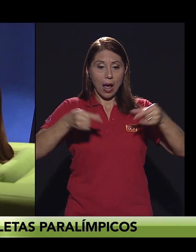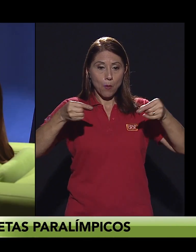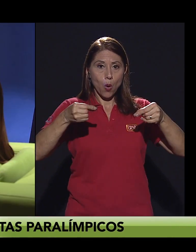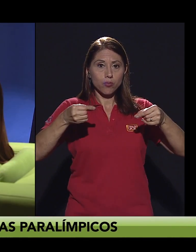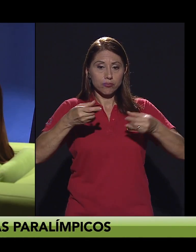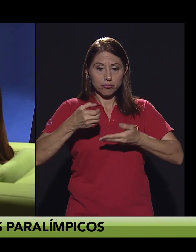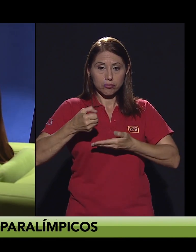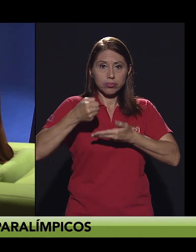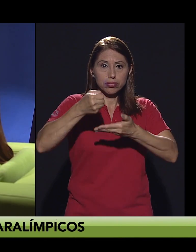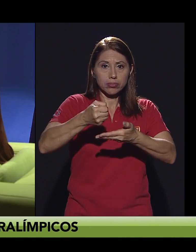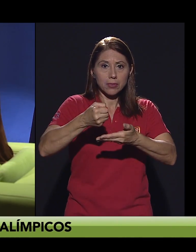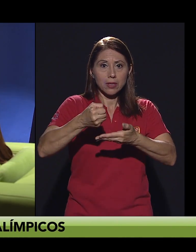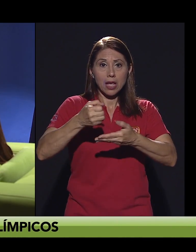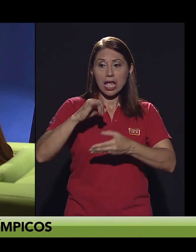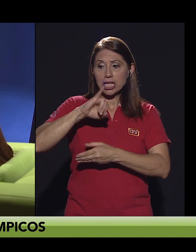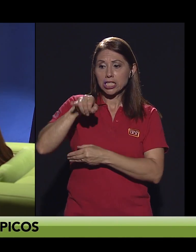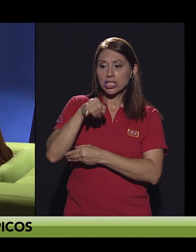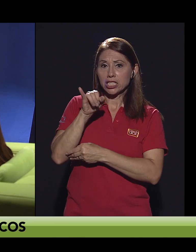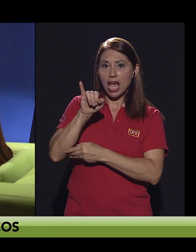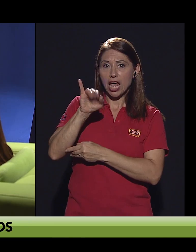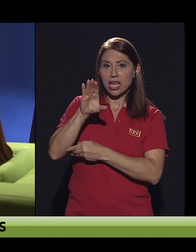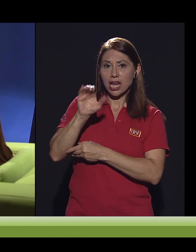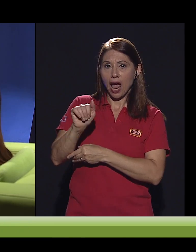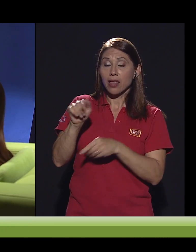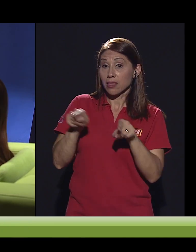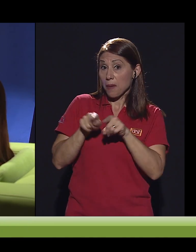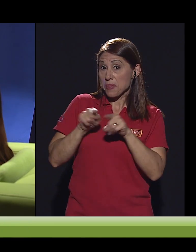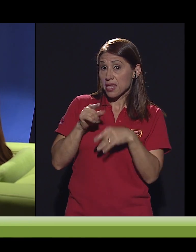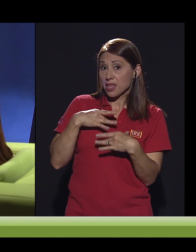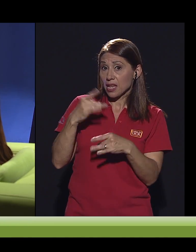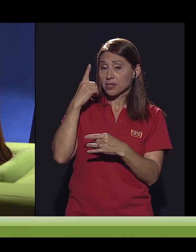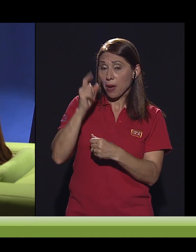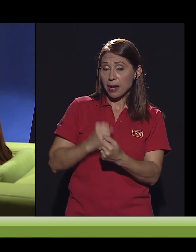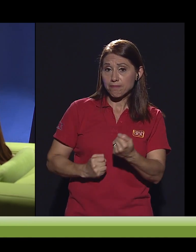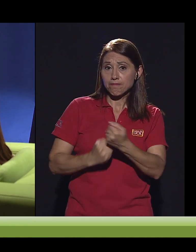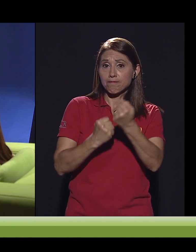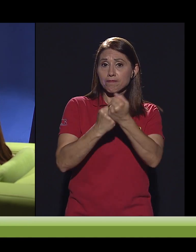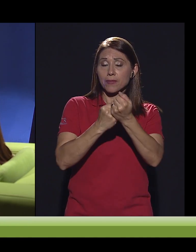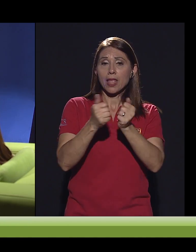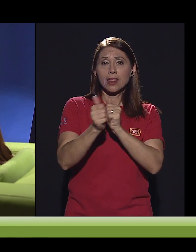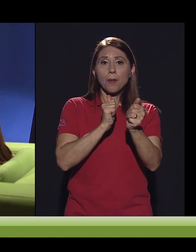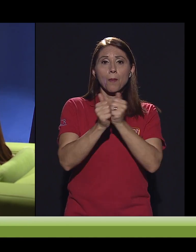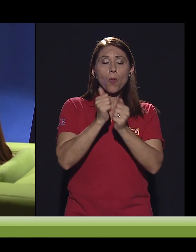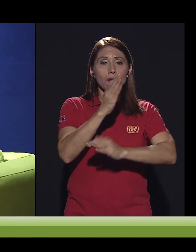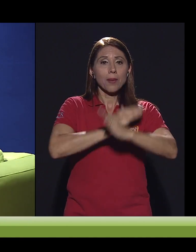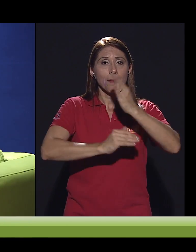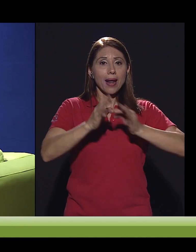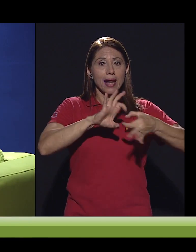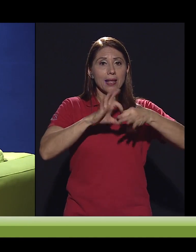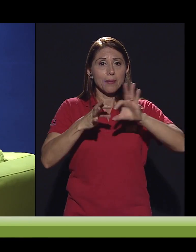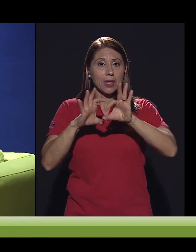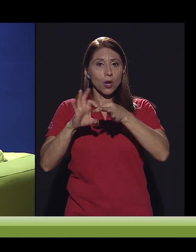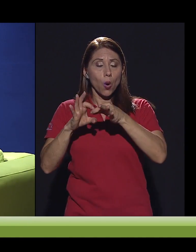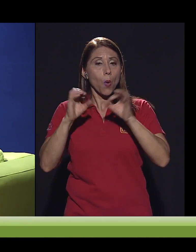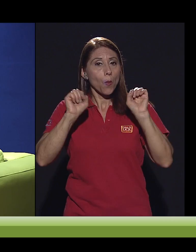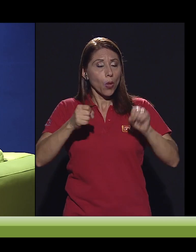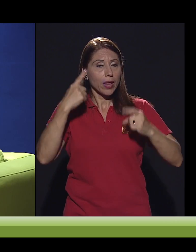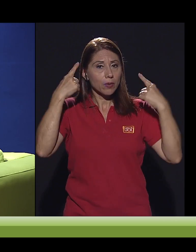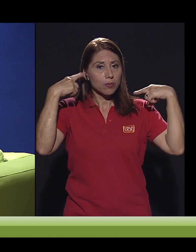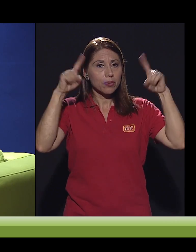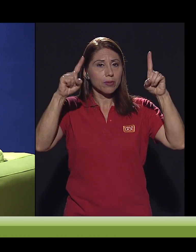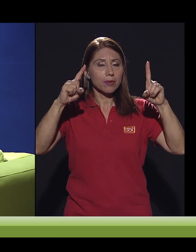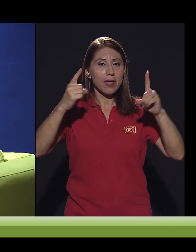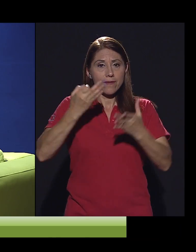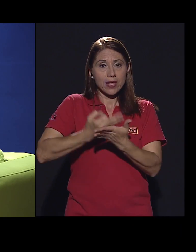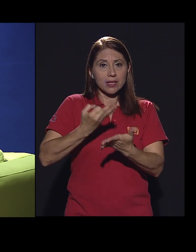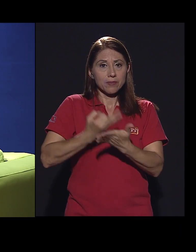Japón. ¿No hay interés también de JICA de también poder patrocinar al deporte paralímpico o de conseguir este tipo de financiamiento de